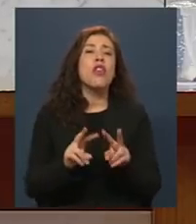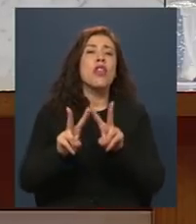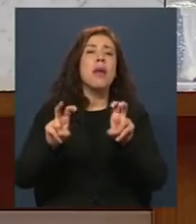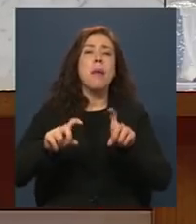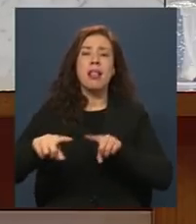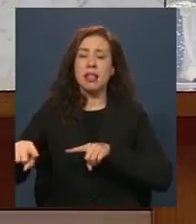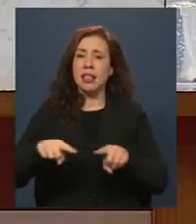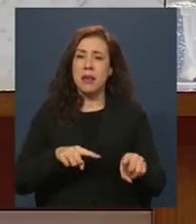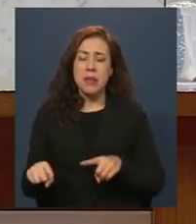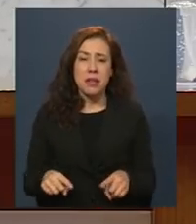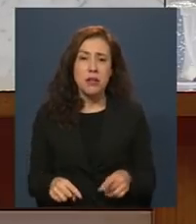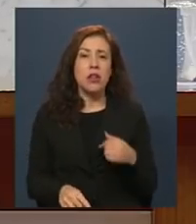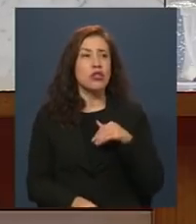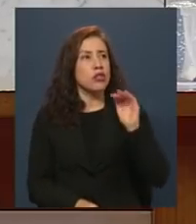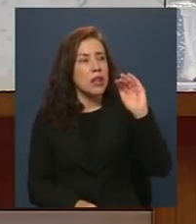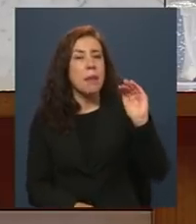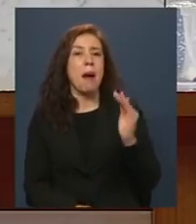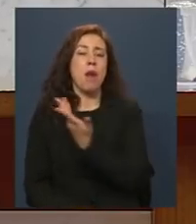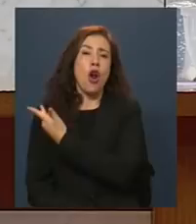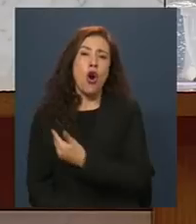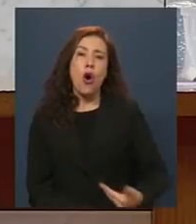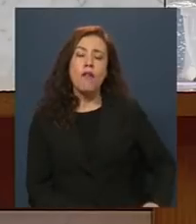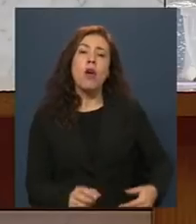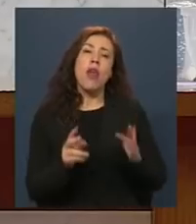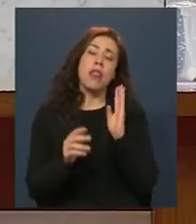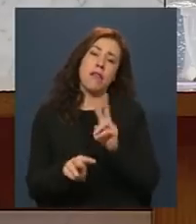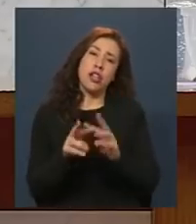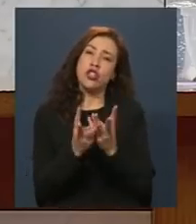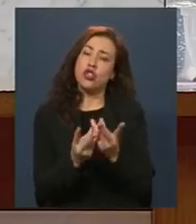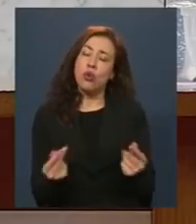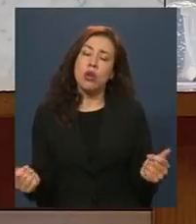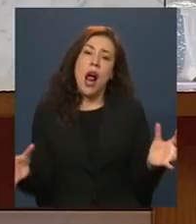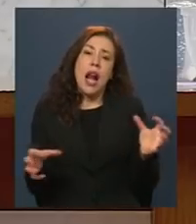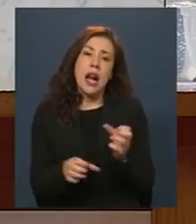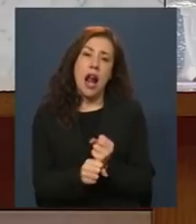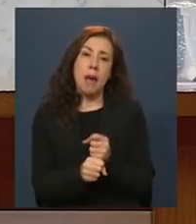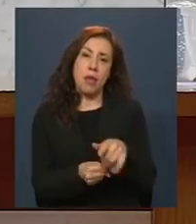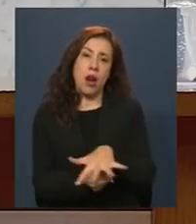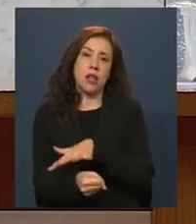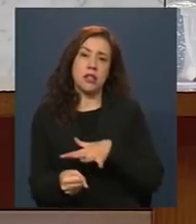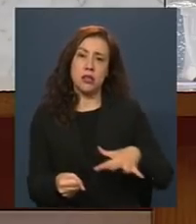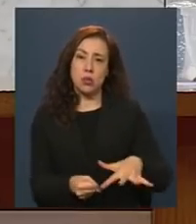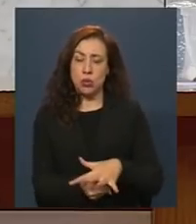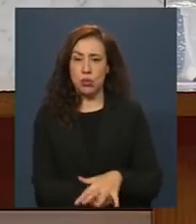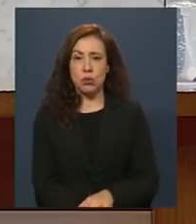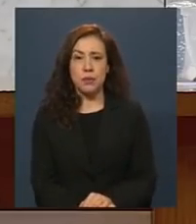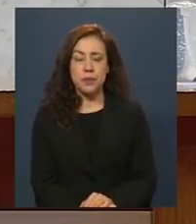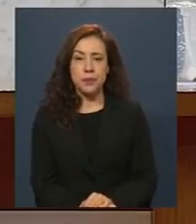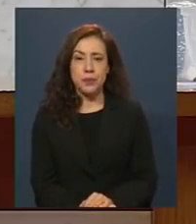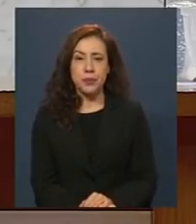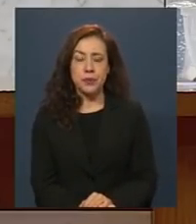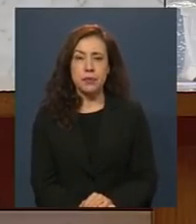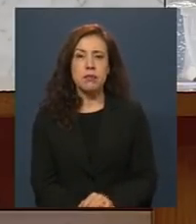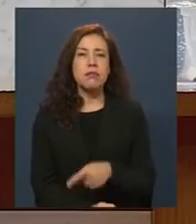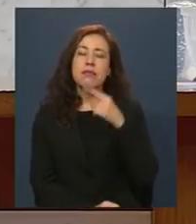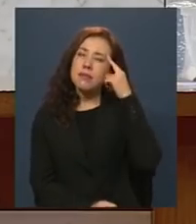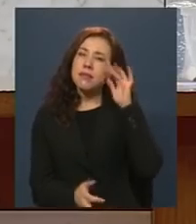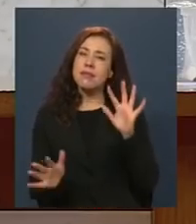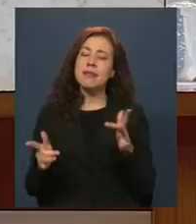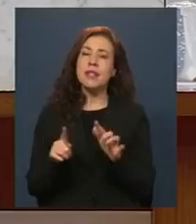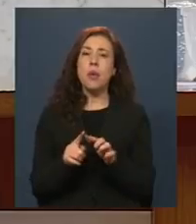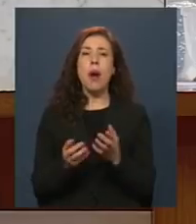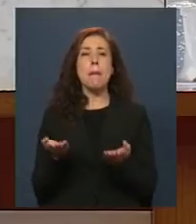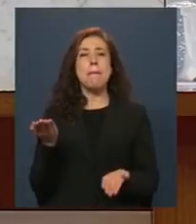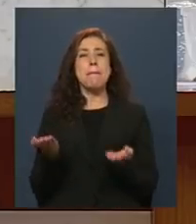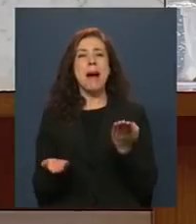administrativas. Instamos al Gobierno a resolver a la brevedad estas situaciones. Todo esto parece un